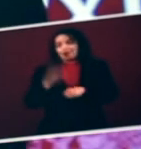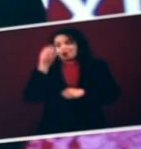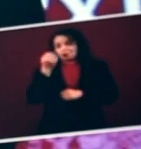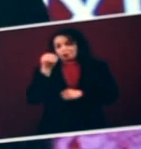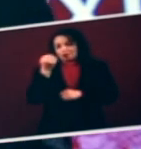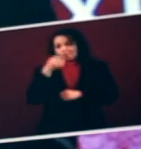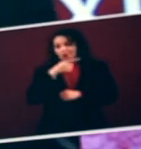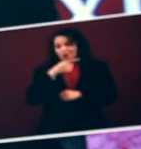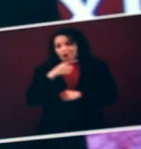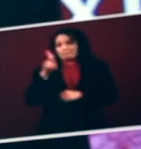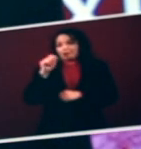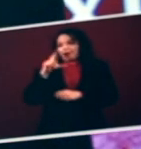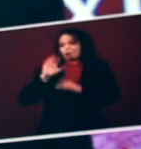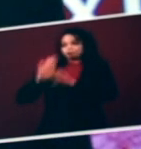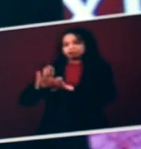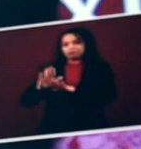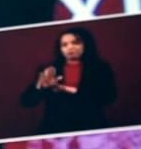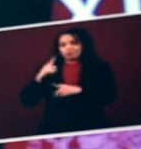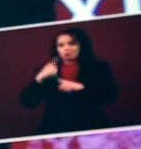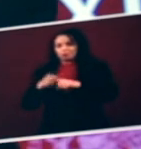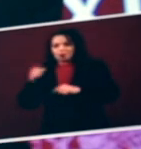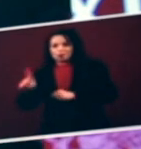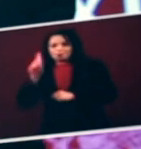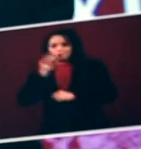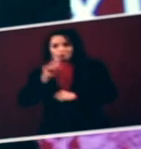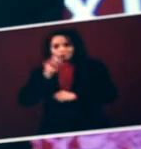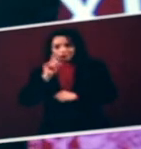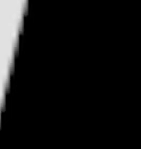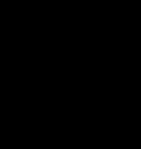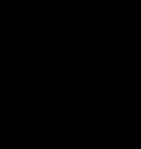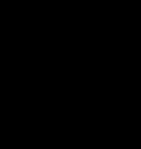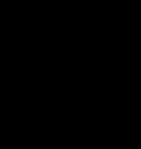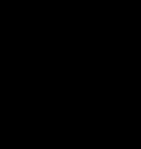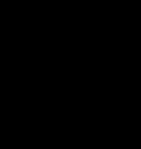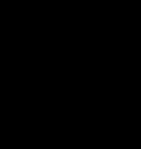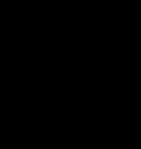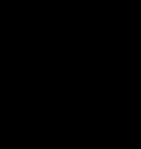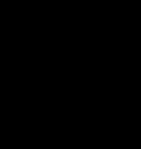paro que se promueve del movimiento feminista.